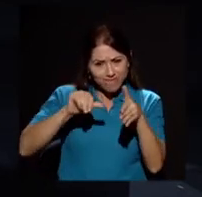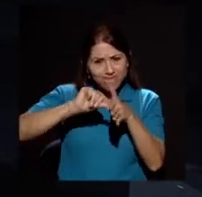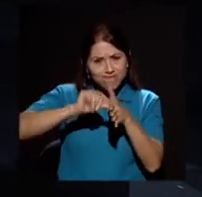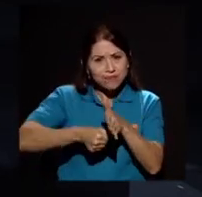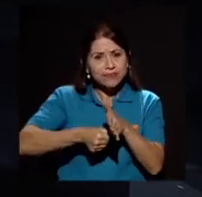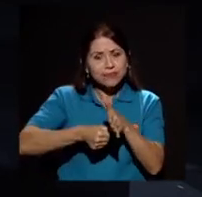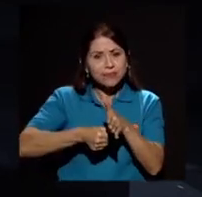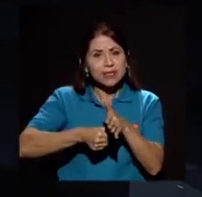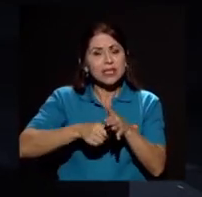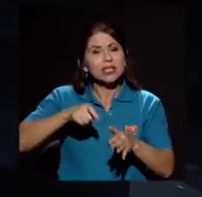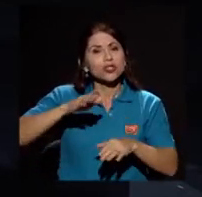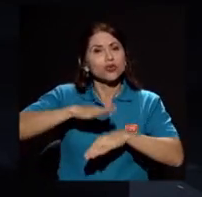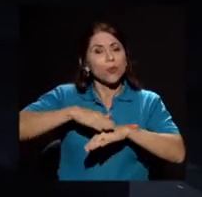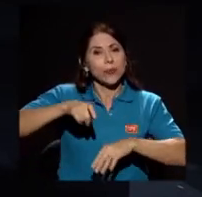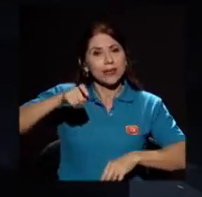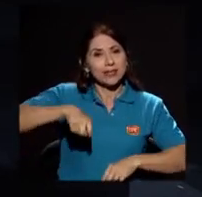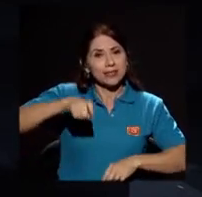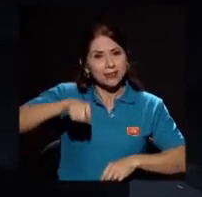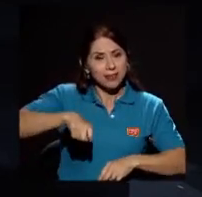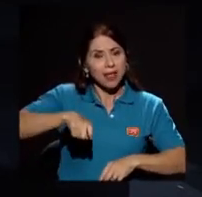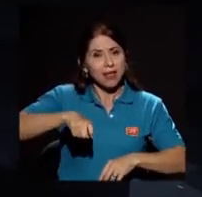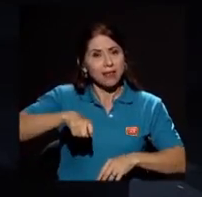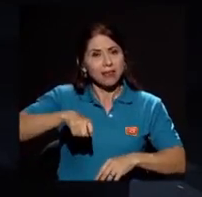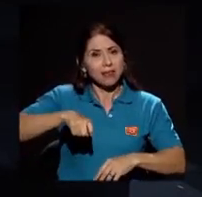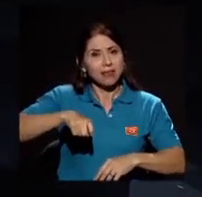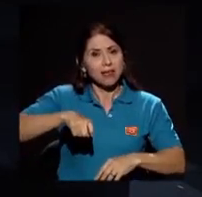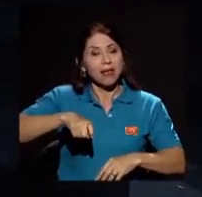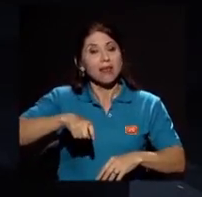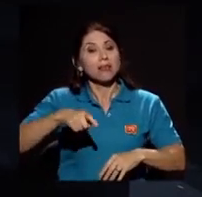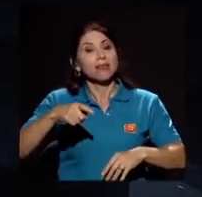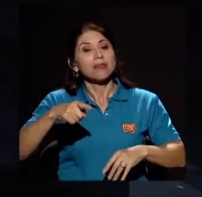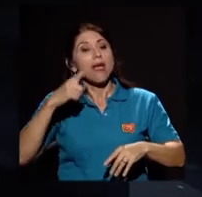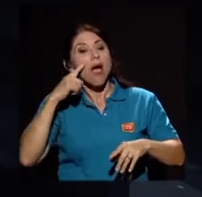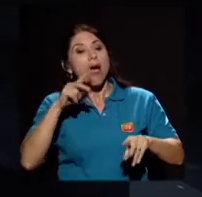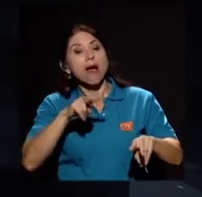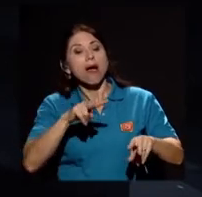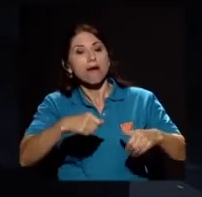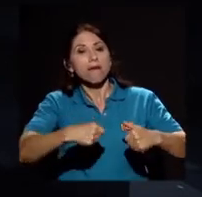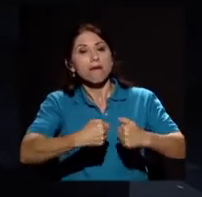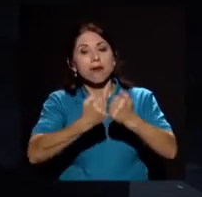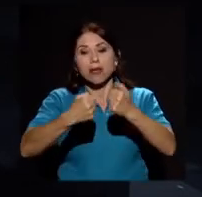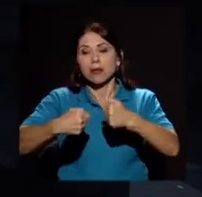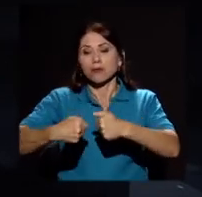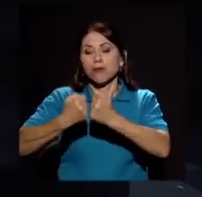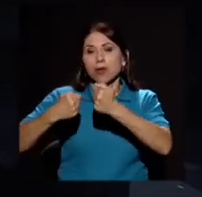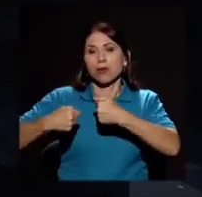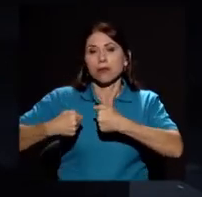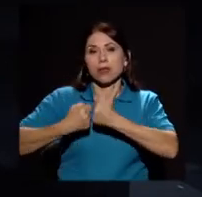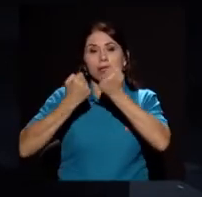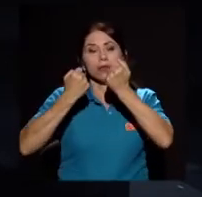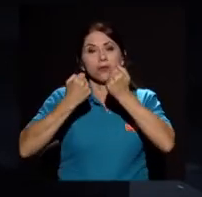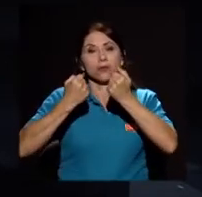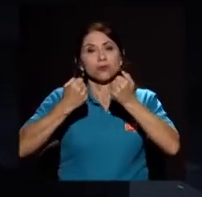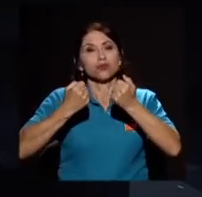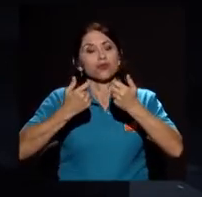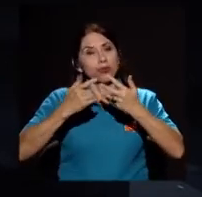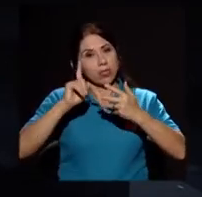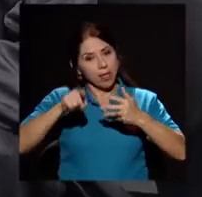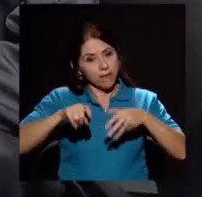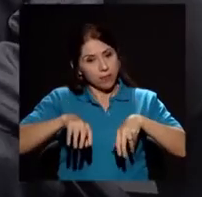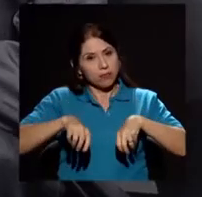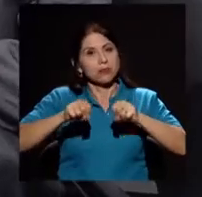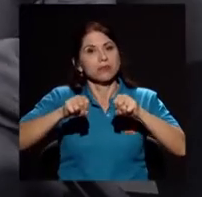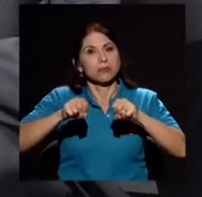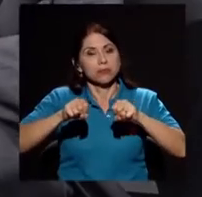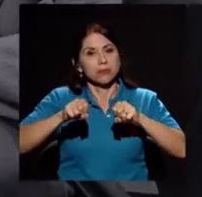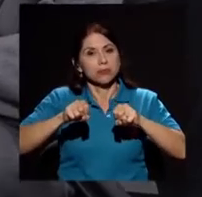necesidad de enfrentar los retos en términos de financiamiento es